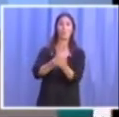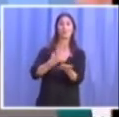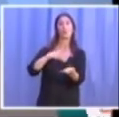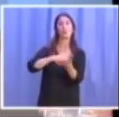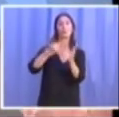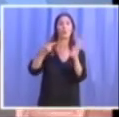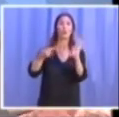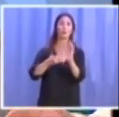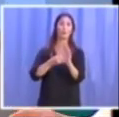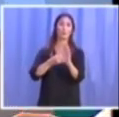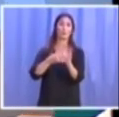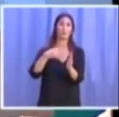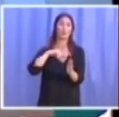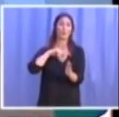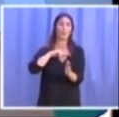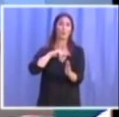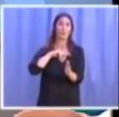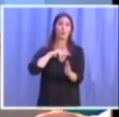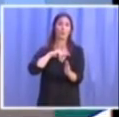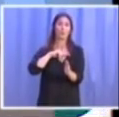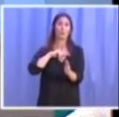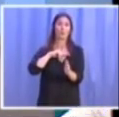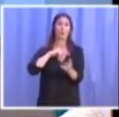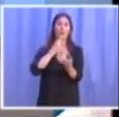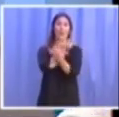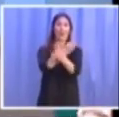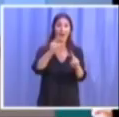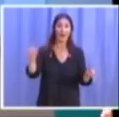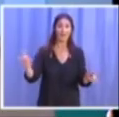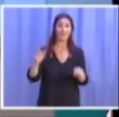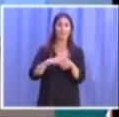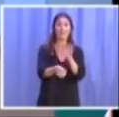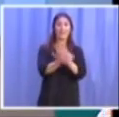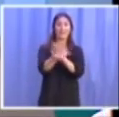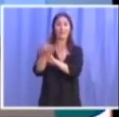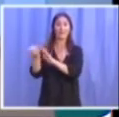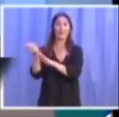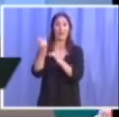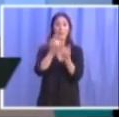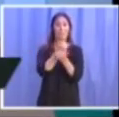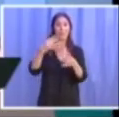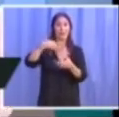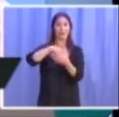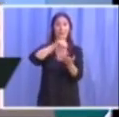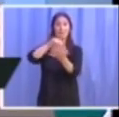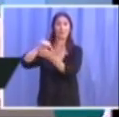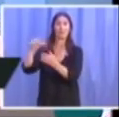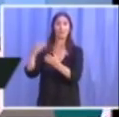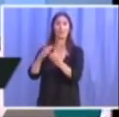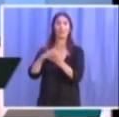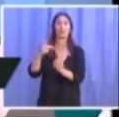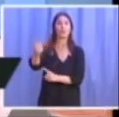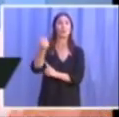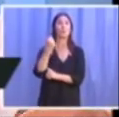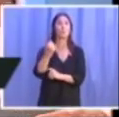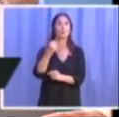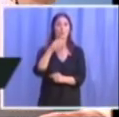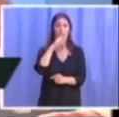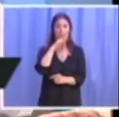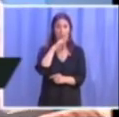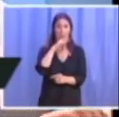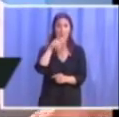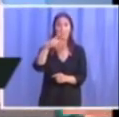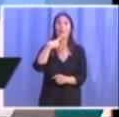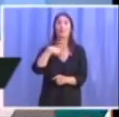proyecto realmente de ajardinamiento y de crear parques en Granada, ellos dicen, y 1 millón de metros cuadrados. Como